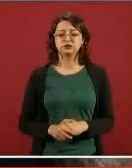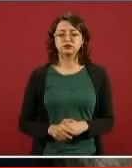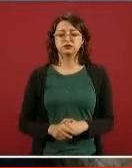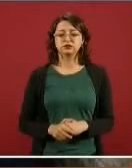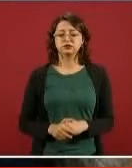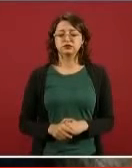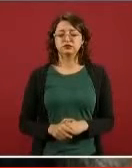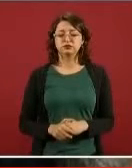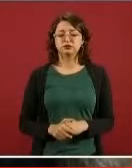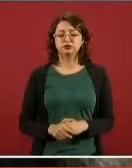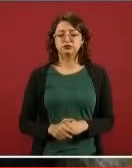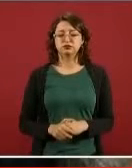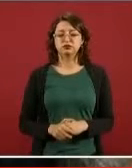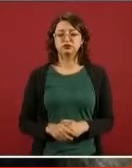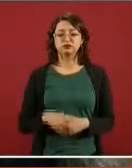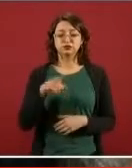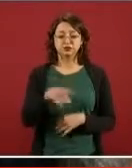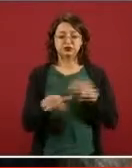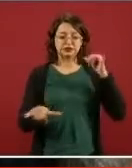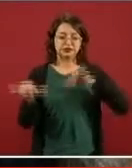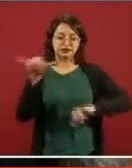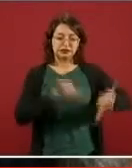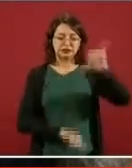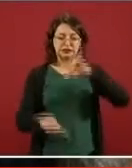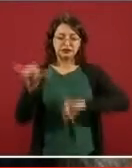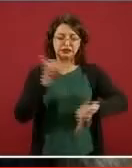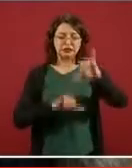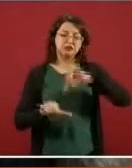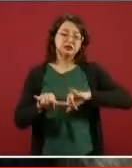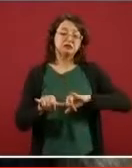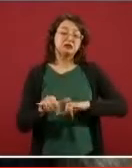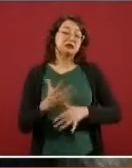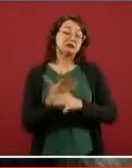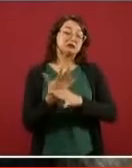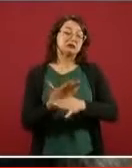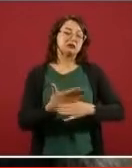ese es el laboratorio llaman cocina